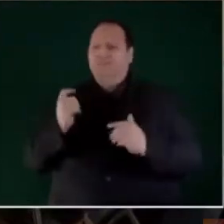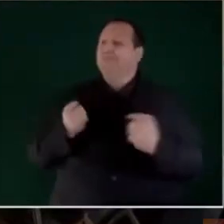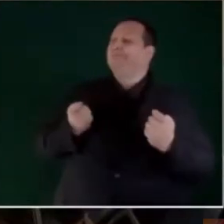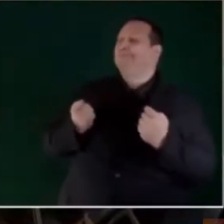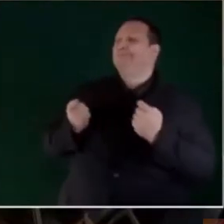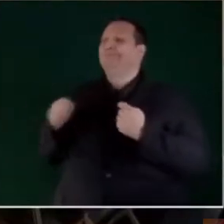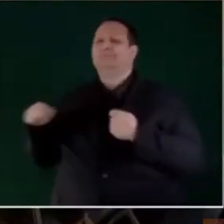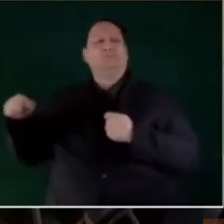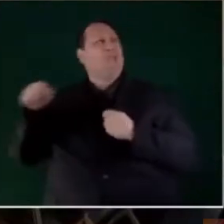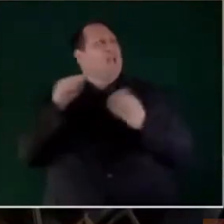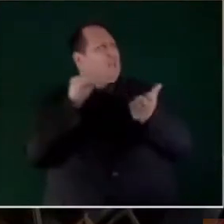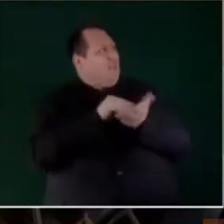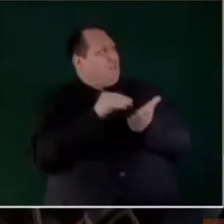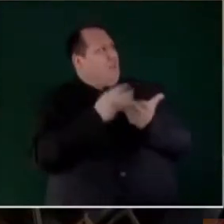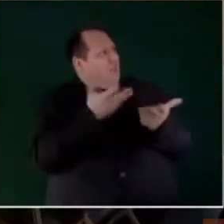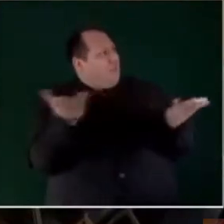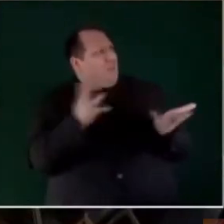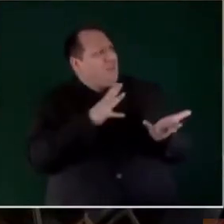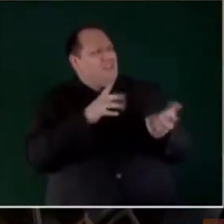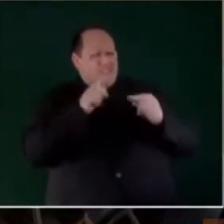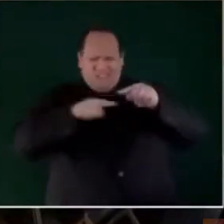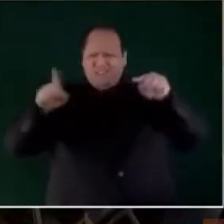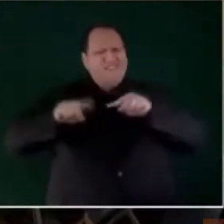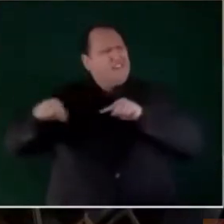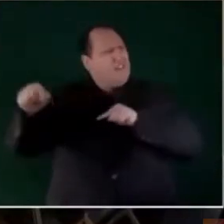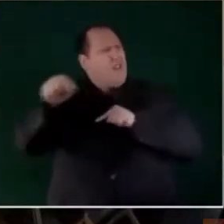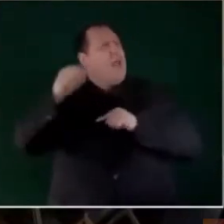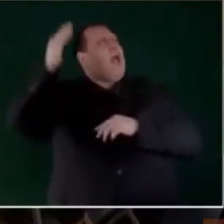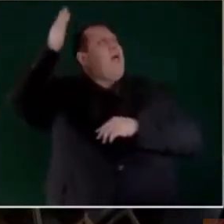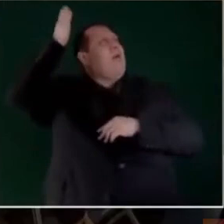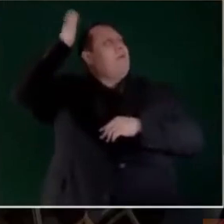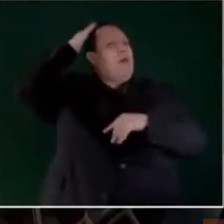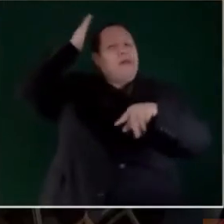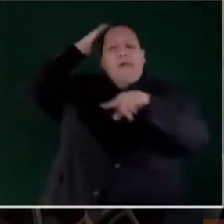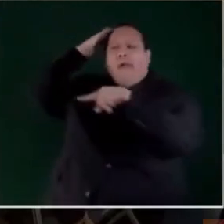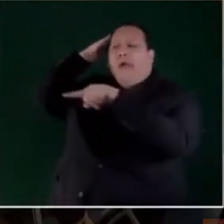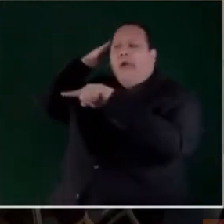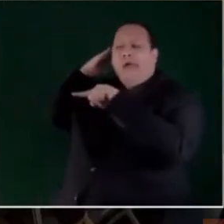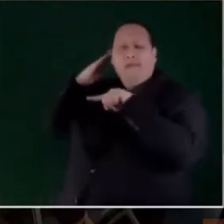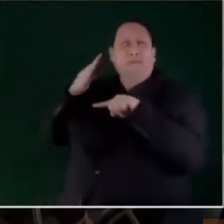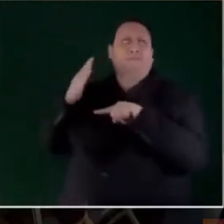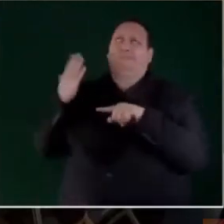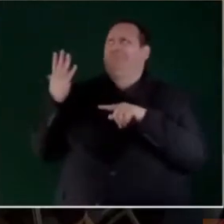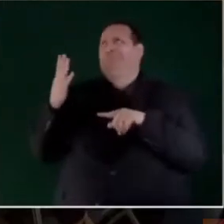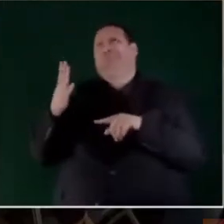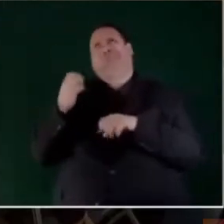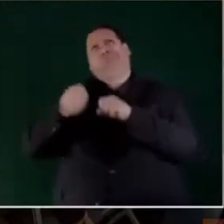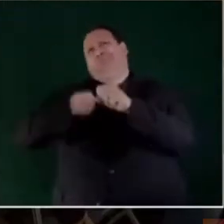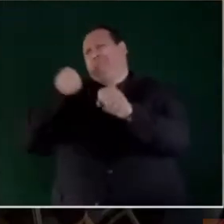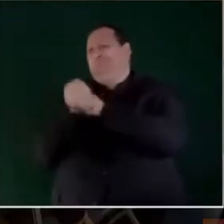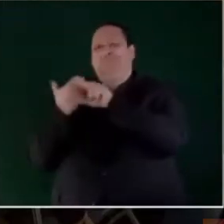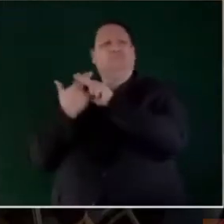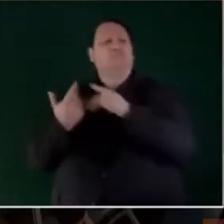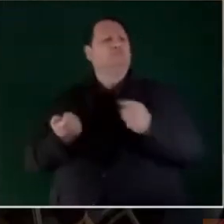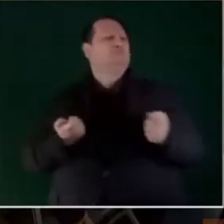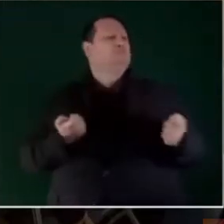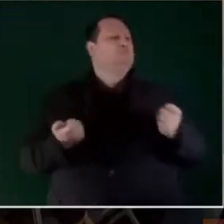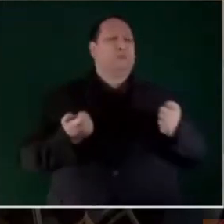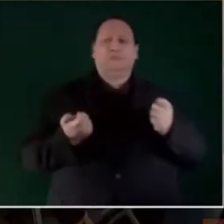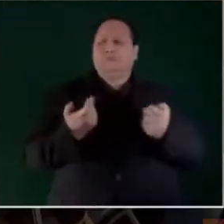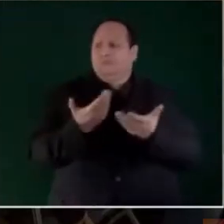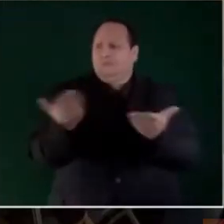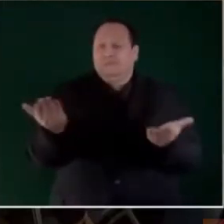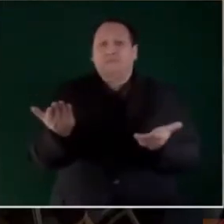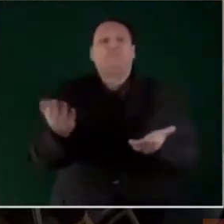sindical con diversos líderes que ya llevan bastantes años ahí y que